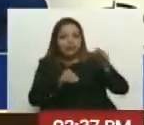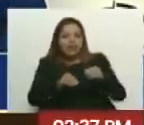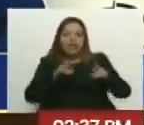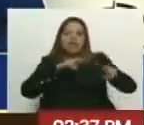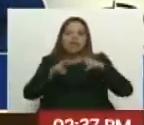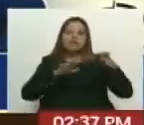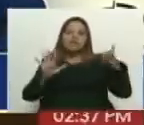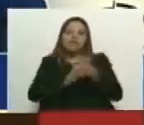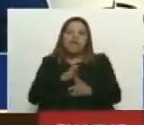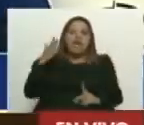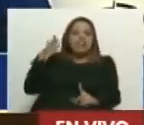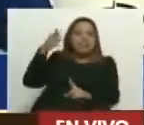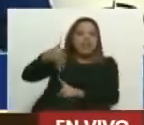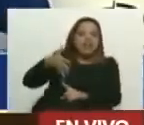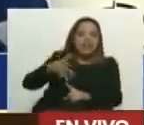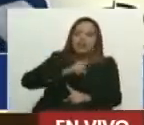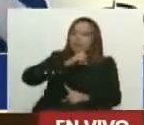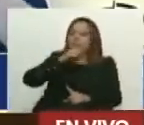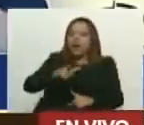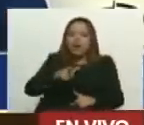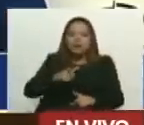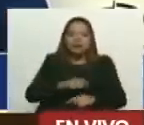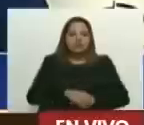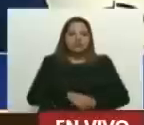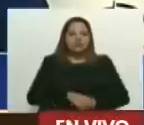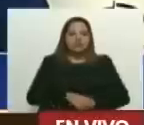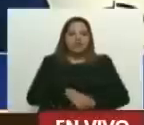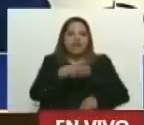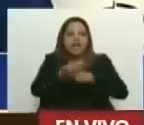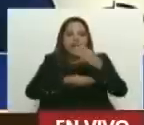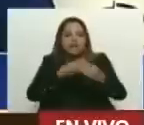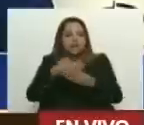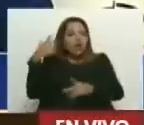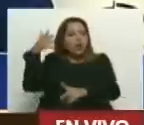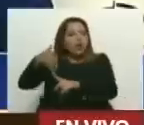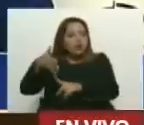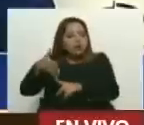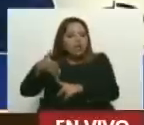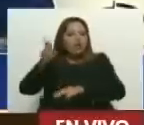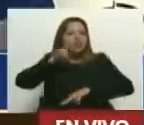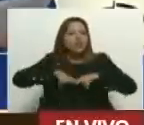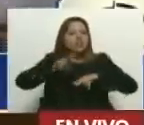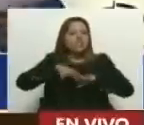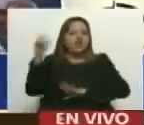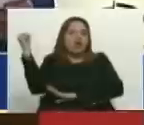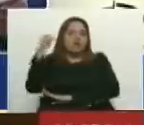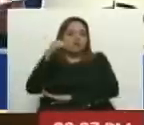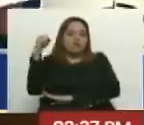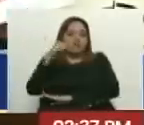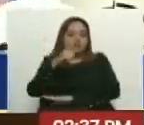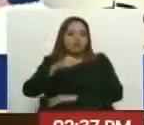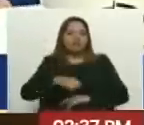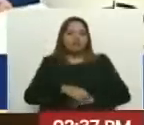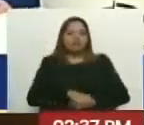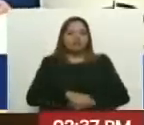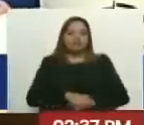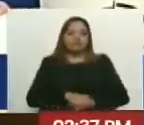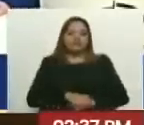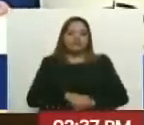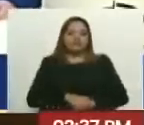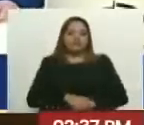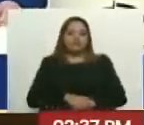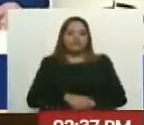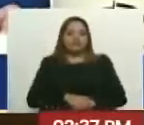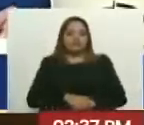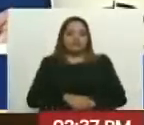el ataque malsano realizado contra los niños que sufren de